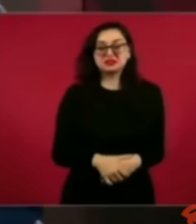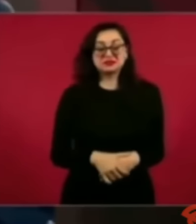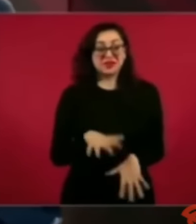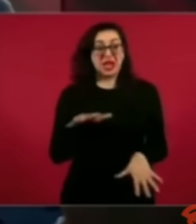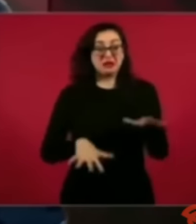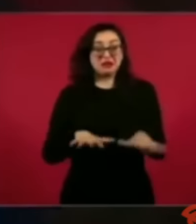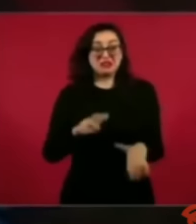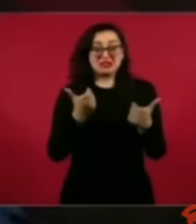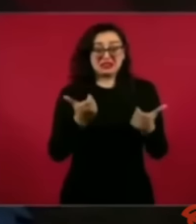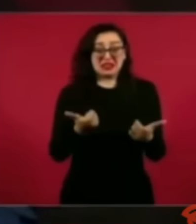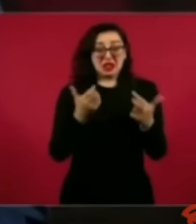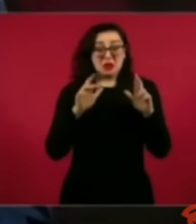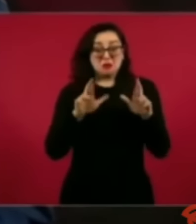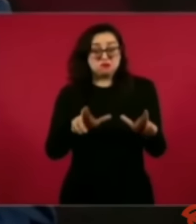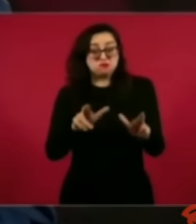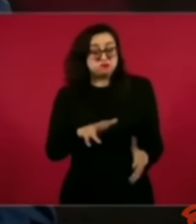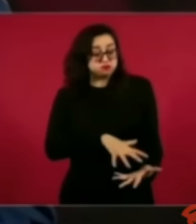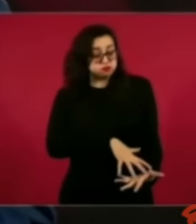infelicidad.